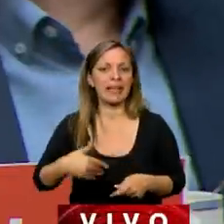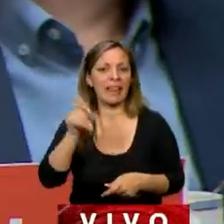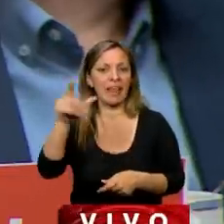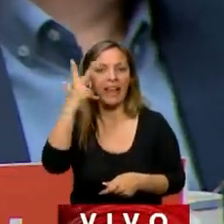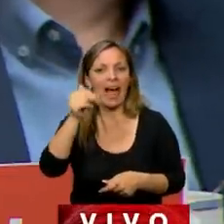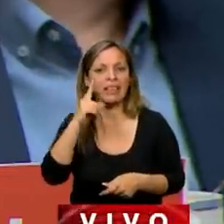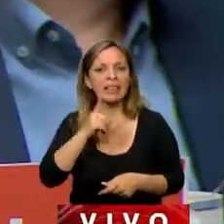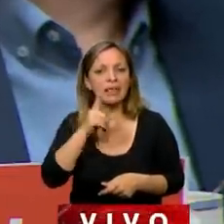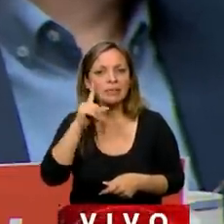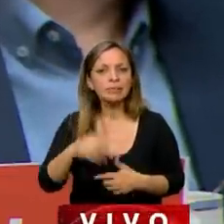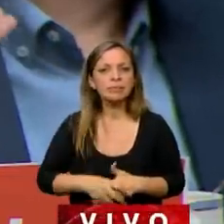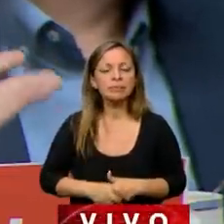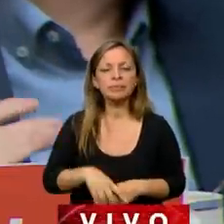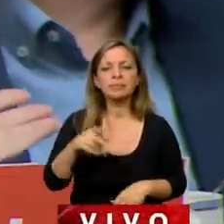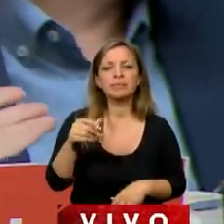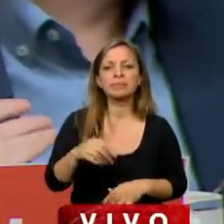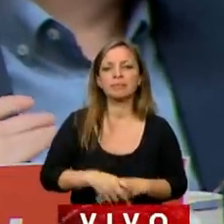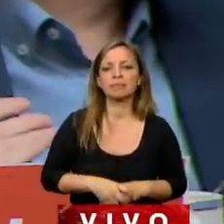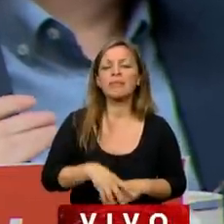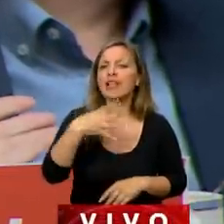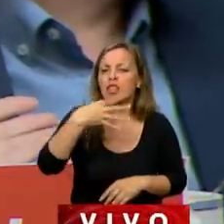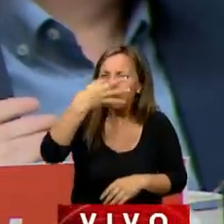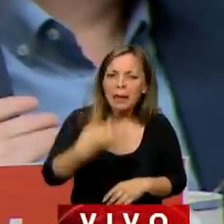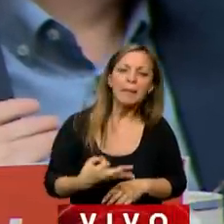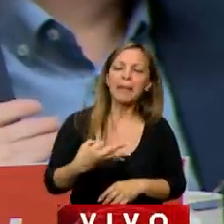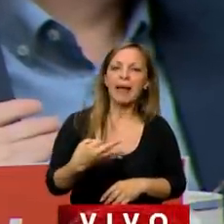haitiano. Entonces, ¿realmente